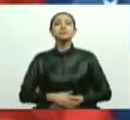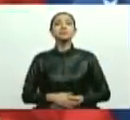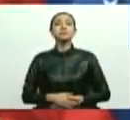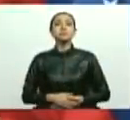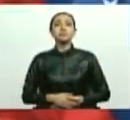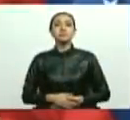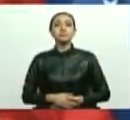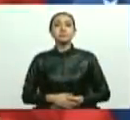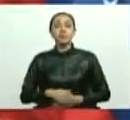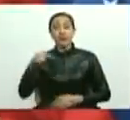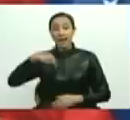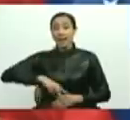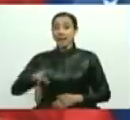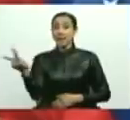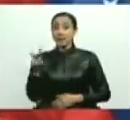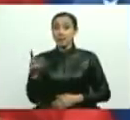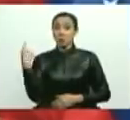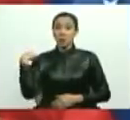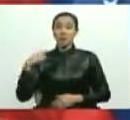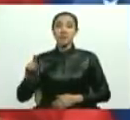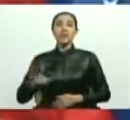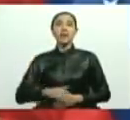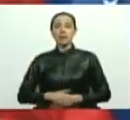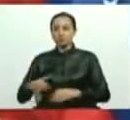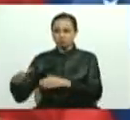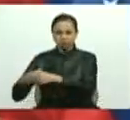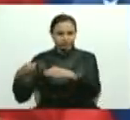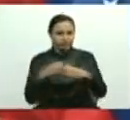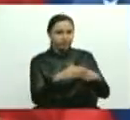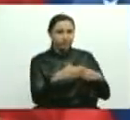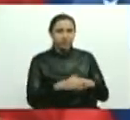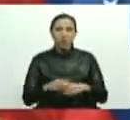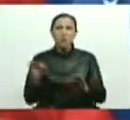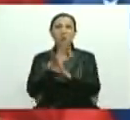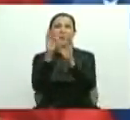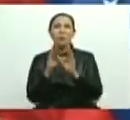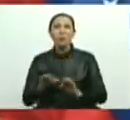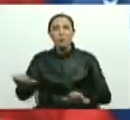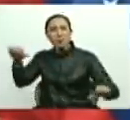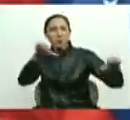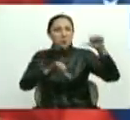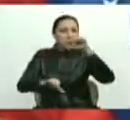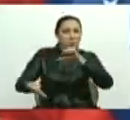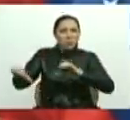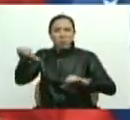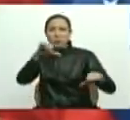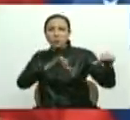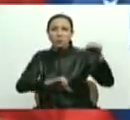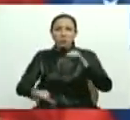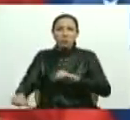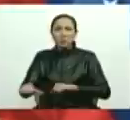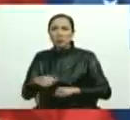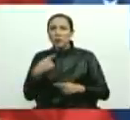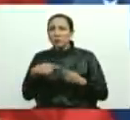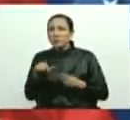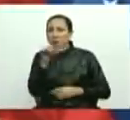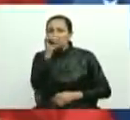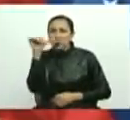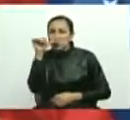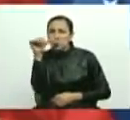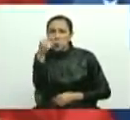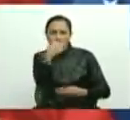en Venezuela existen pistas clandestinas y laboratorios de procesamiento de sustancias estupefacientes